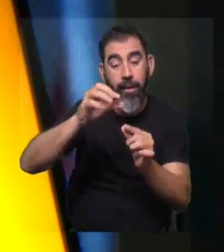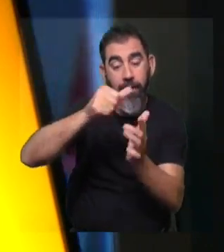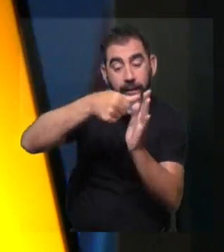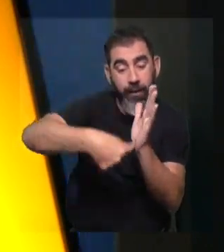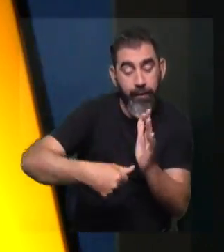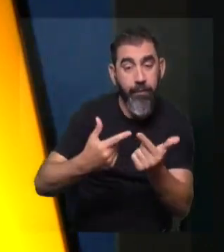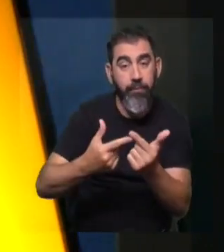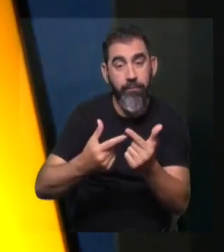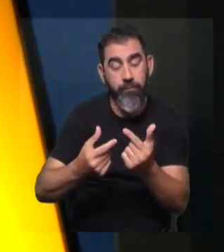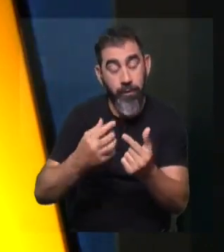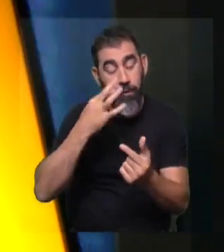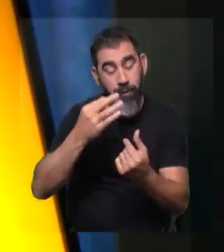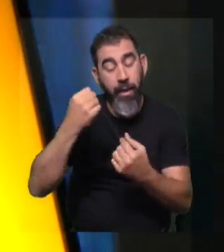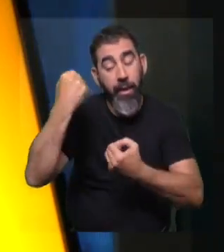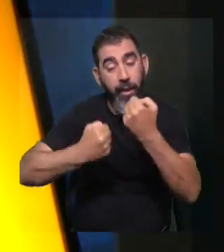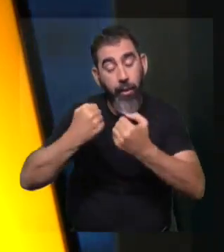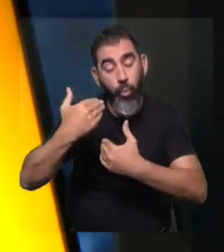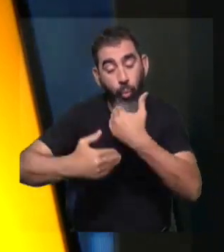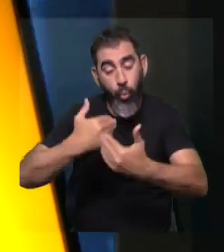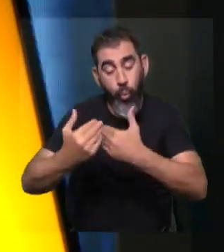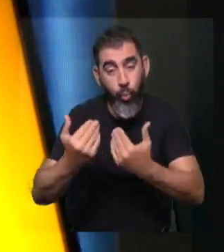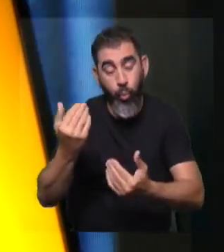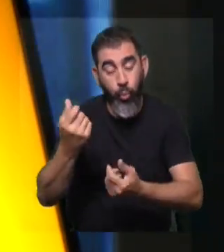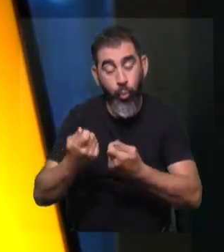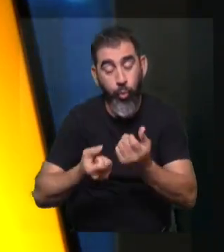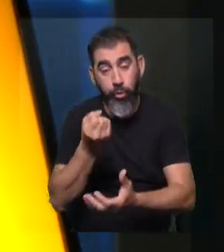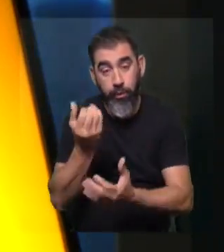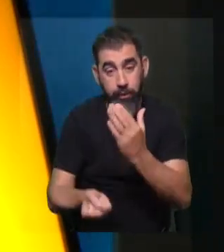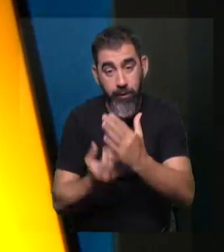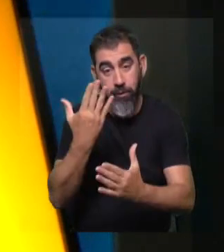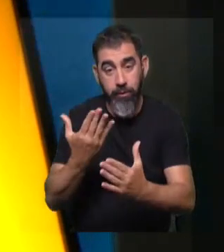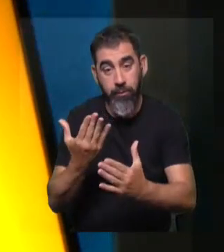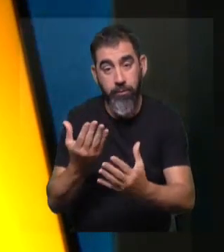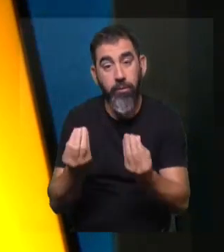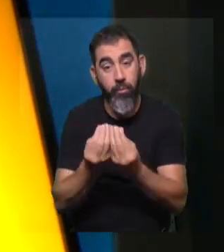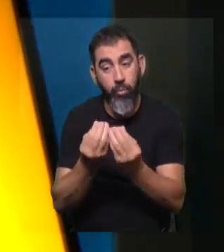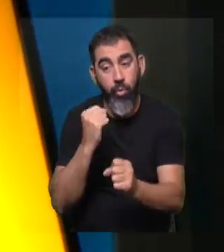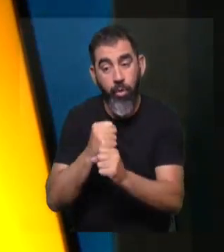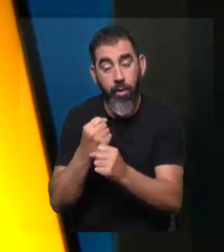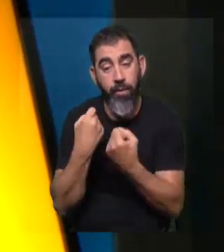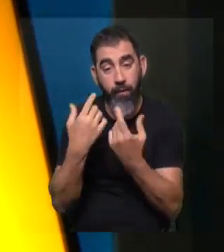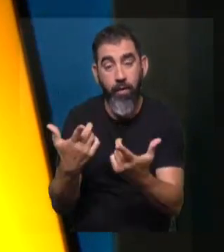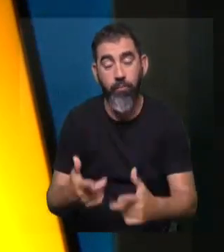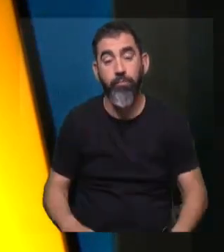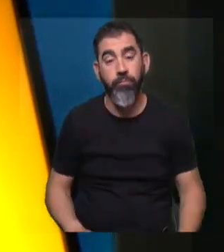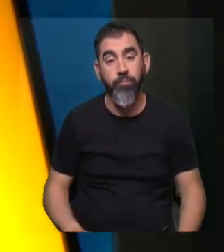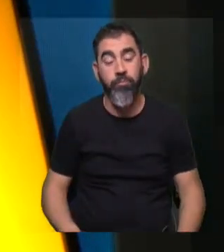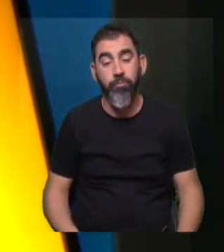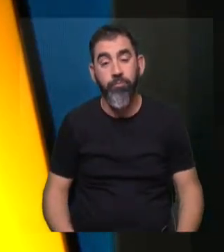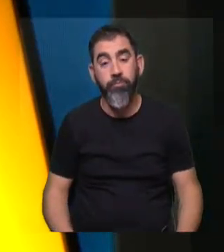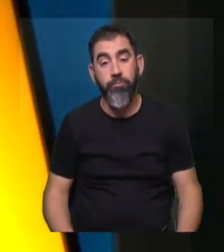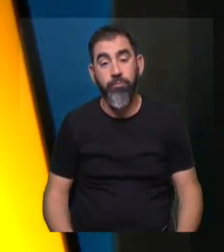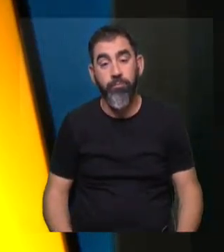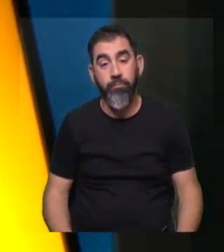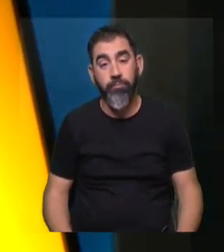etiqueta. Entonces es realmente una industria manufacturera, por lo cual es una industria que genera mucho empleo. Entonces nosotros decimos, desde el punto de vista,